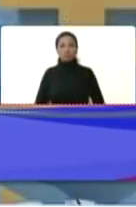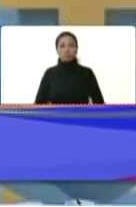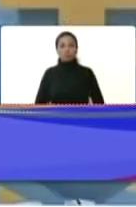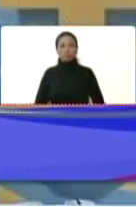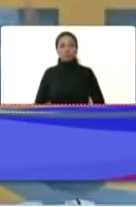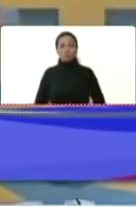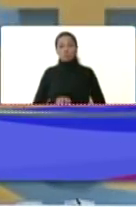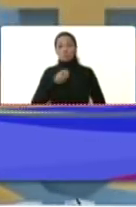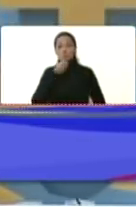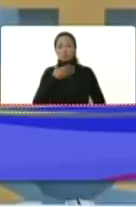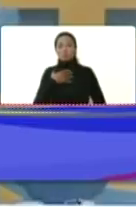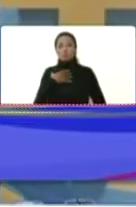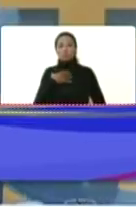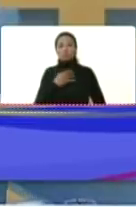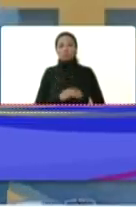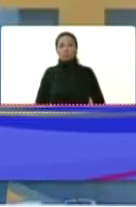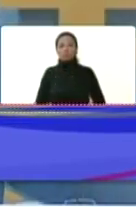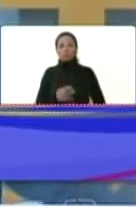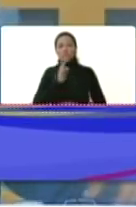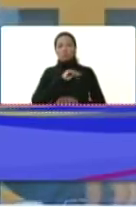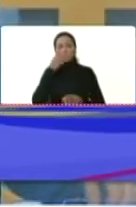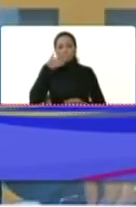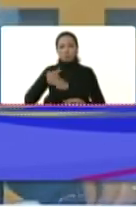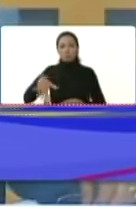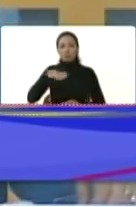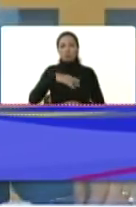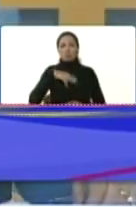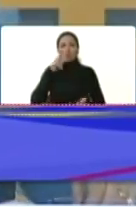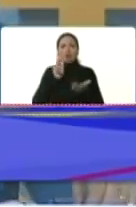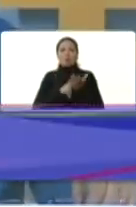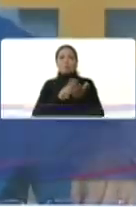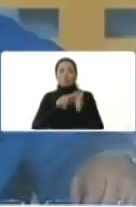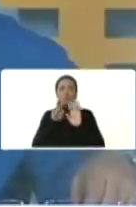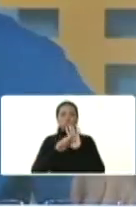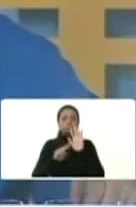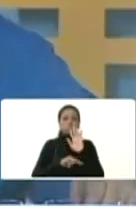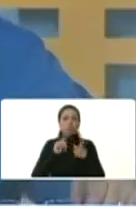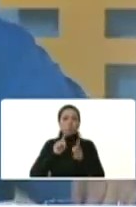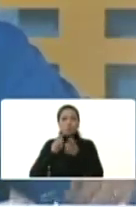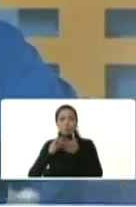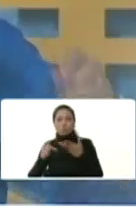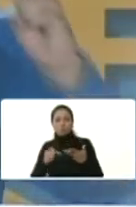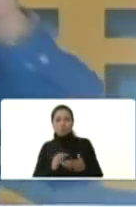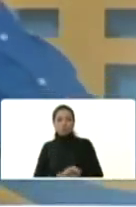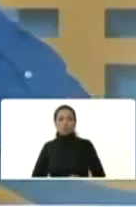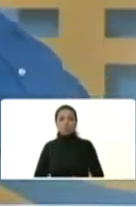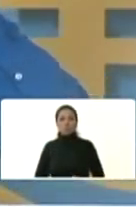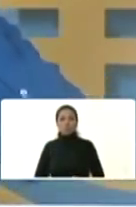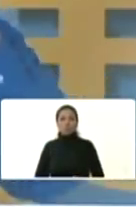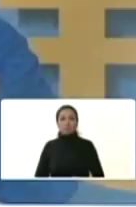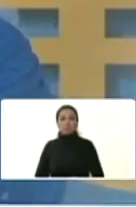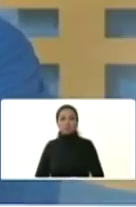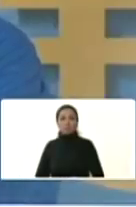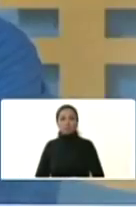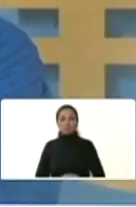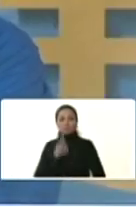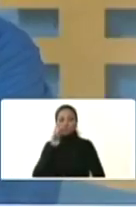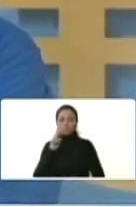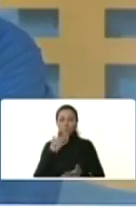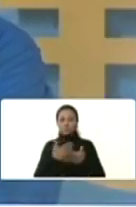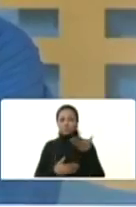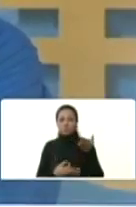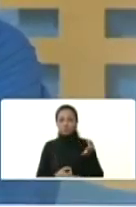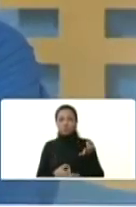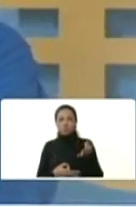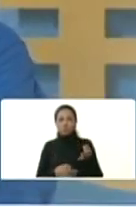Bueno, poder popular. Por aquí voy a probar algunos puntos de cuenta, importante. Aquí está